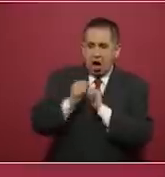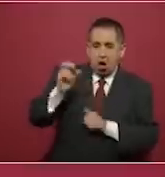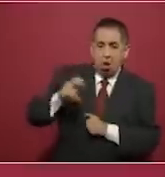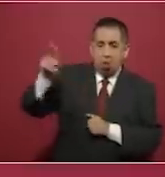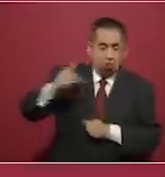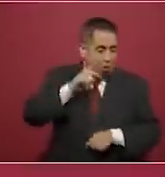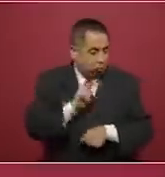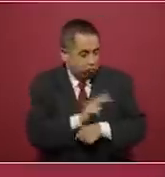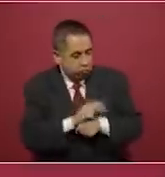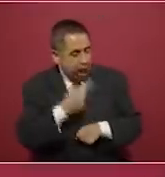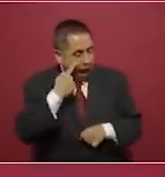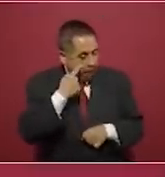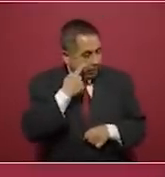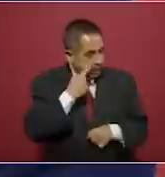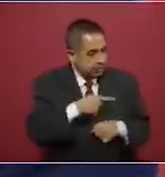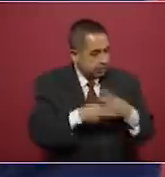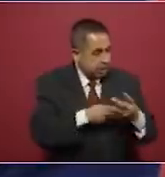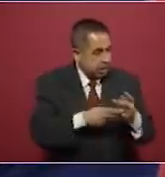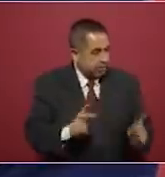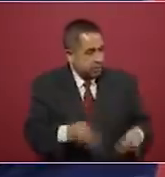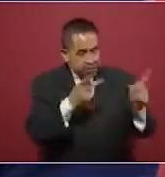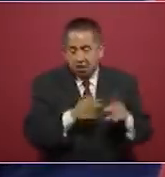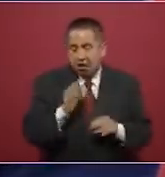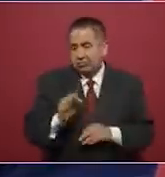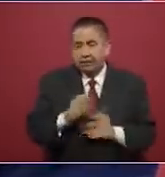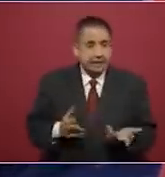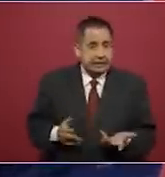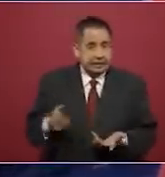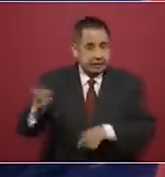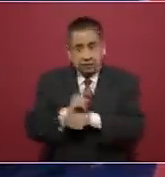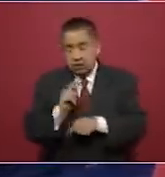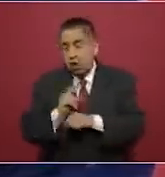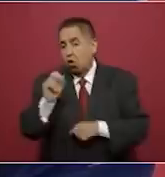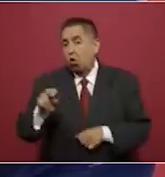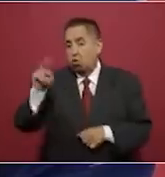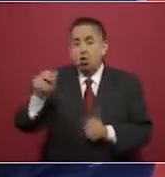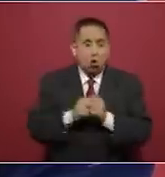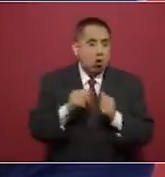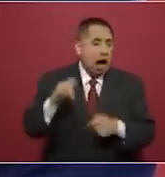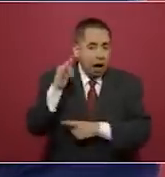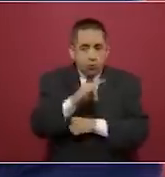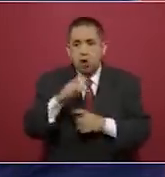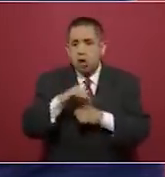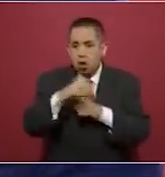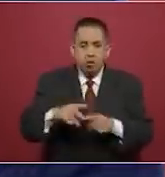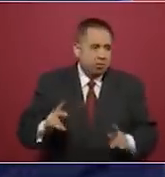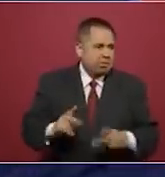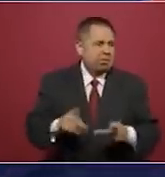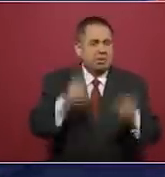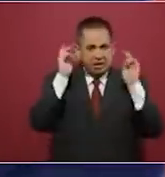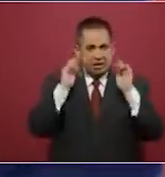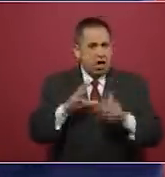la onu en la venta de los aviones y de los helicópteros del gobierno tenemos